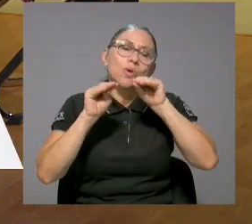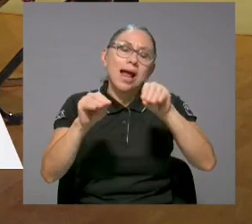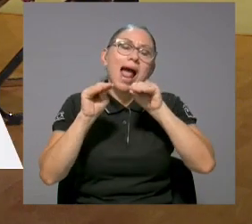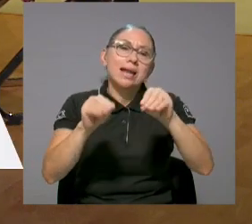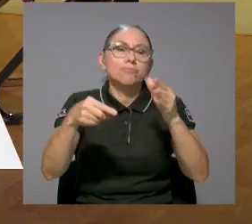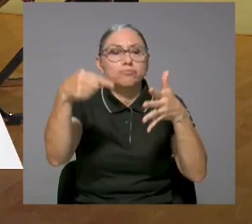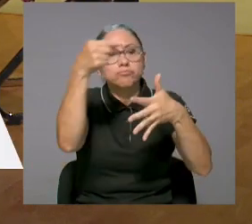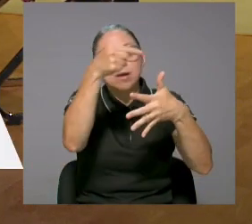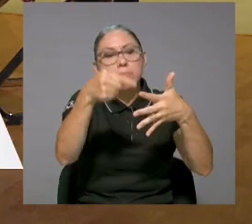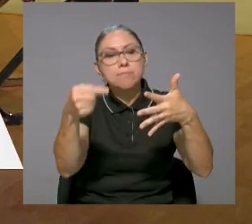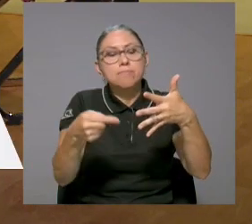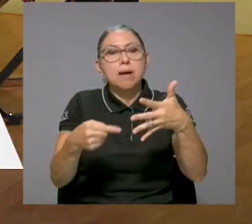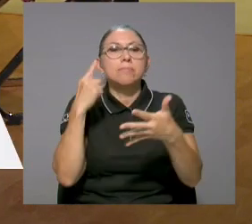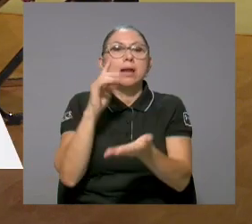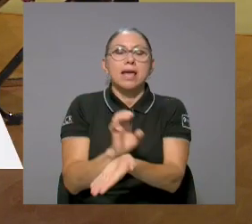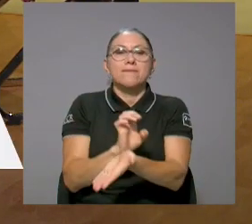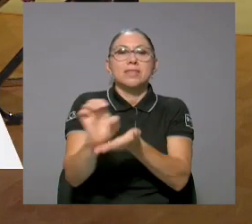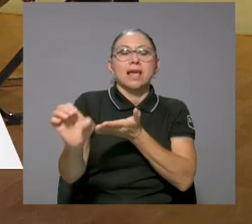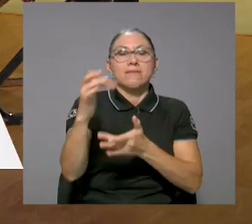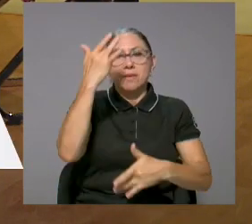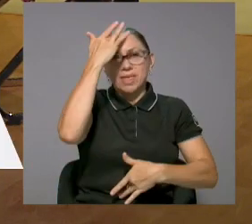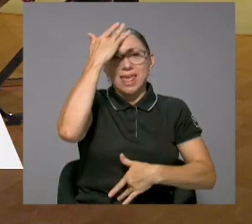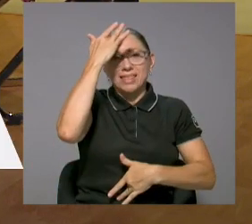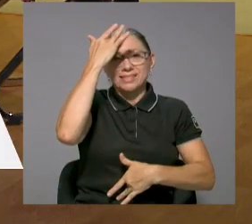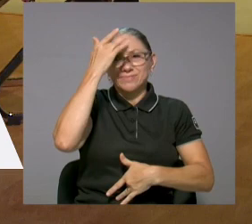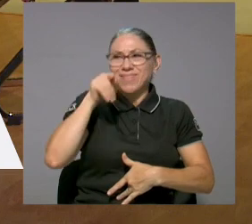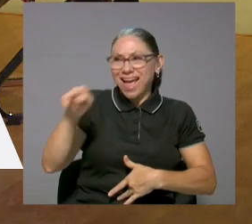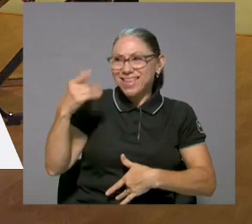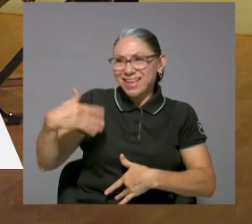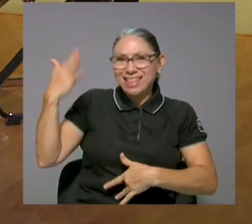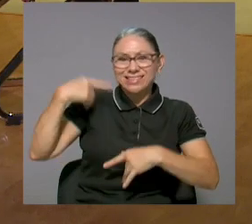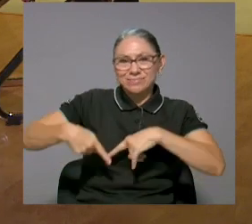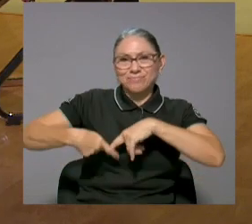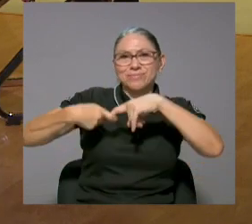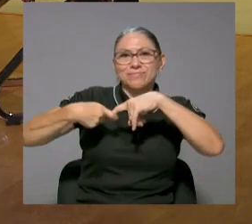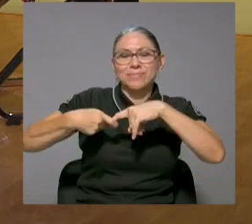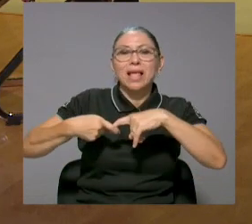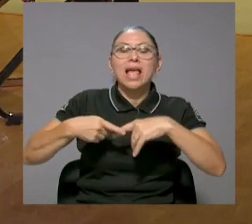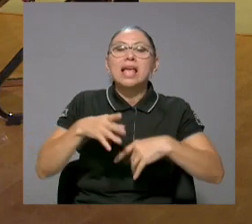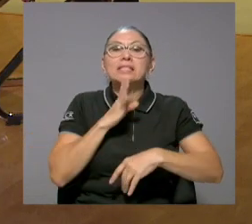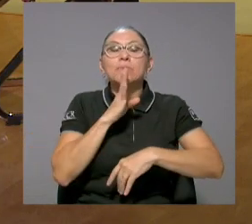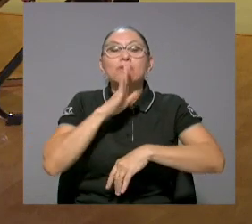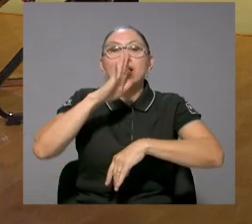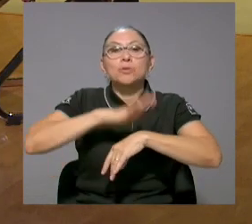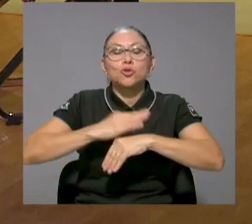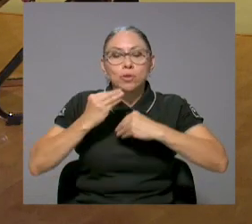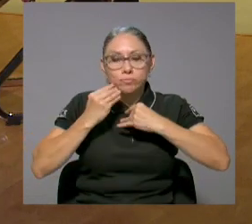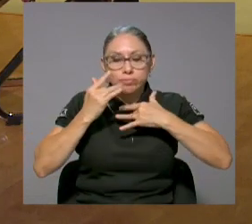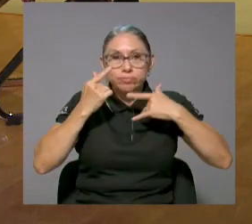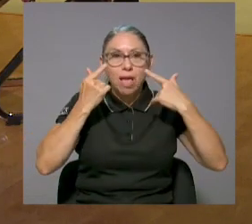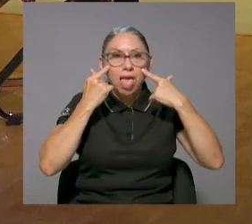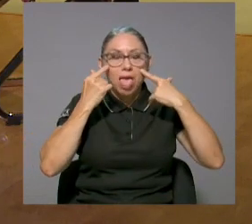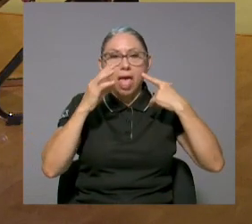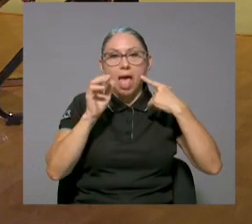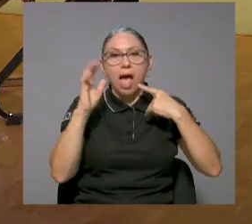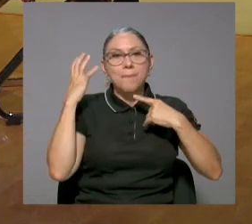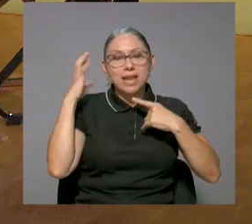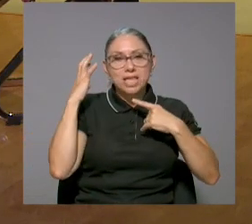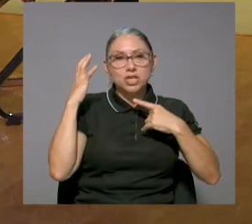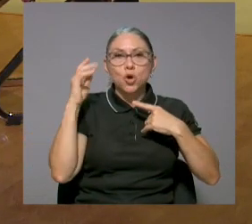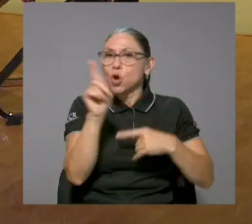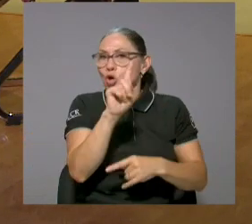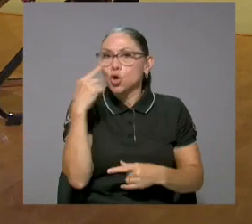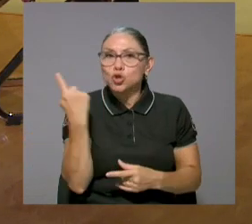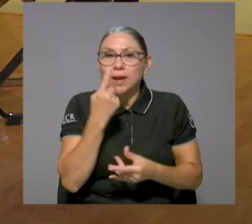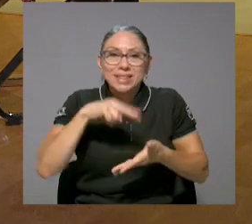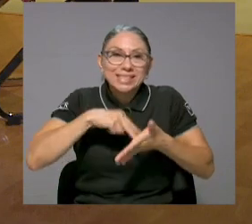y creo que ahí nos habíamos quedado con el amarillo de la hepatitis, ¿verdad? Que no solamente es toda la parte de saneamiento y buena